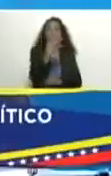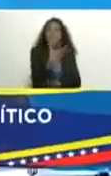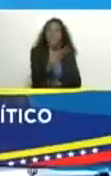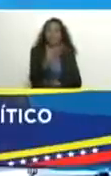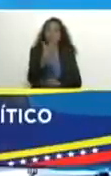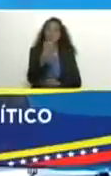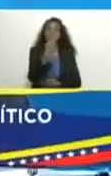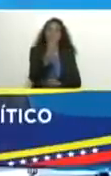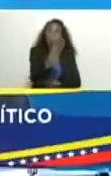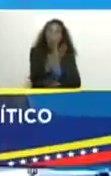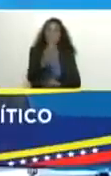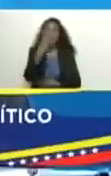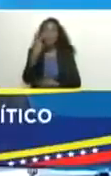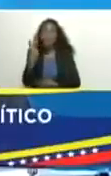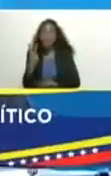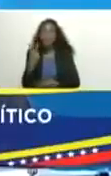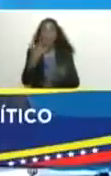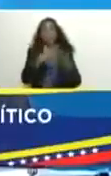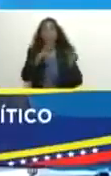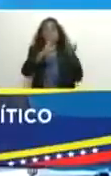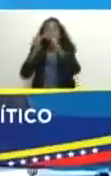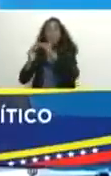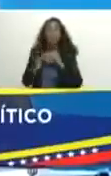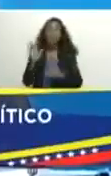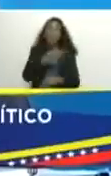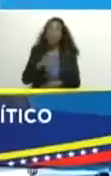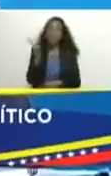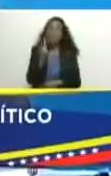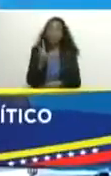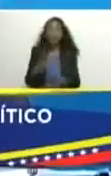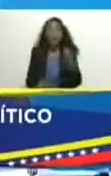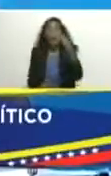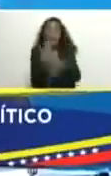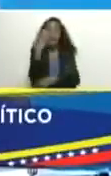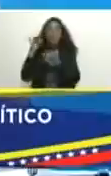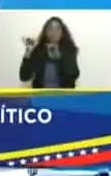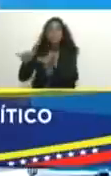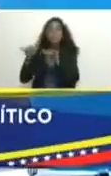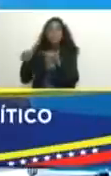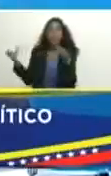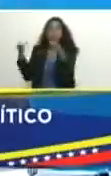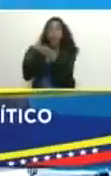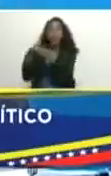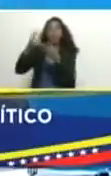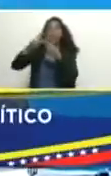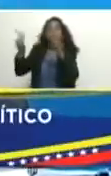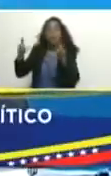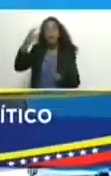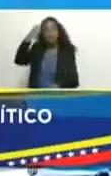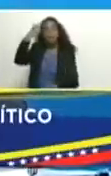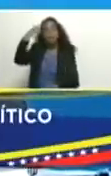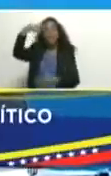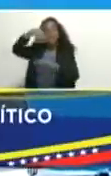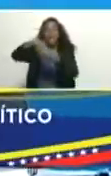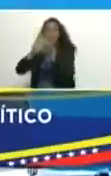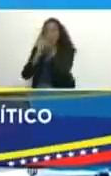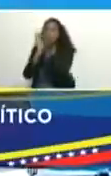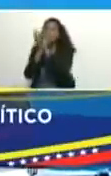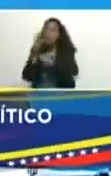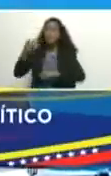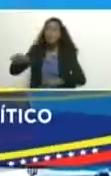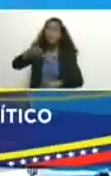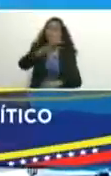46.542 comunidades, puedan constituirse en unidades por la paz para tener presencia geográfica en cada